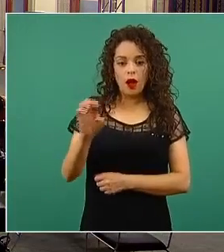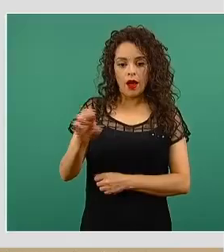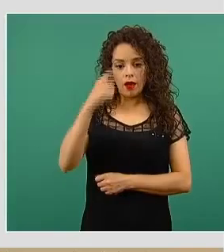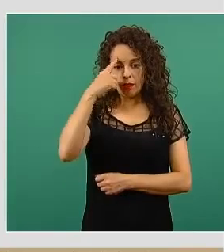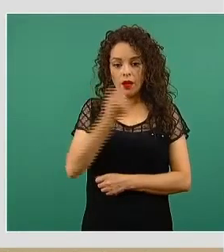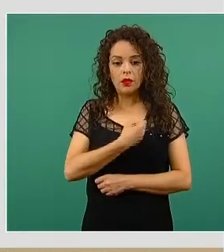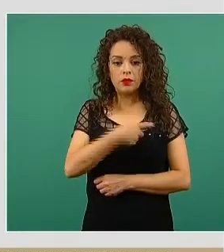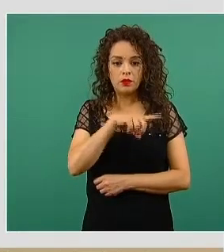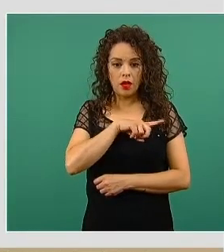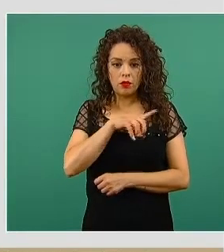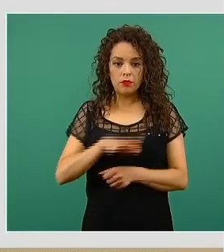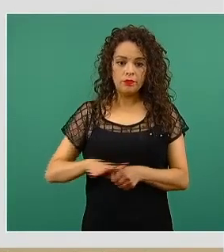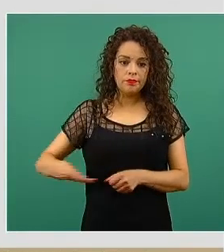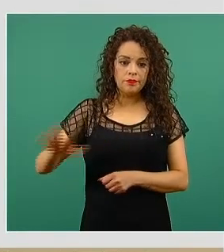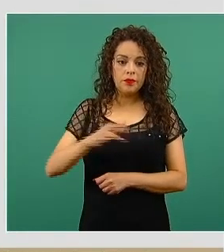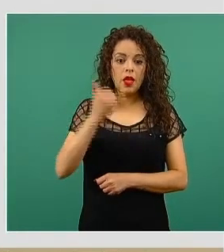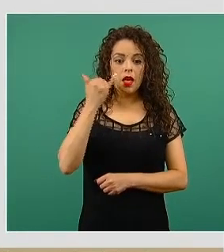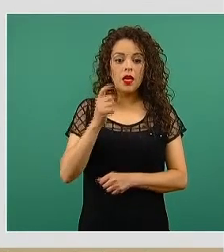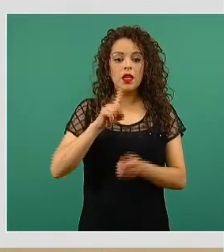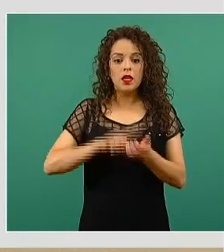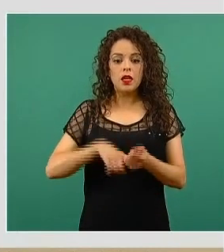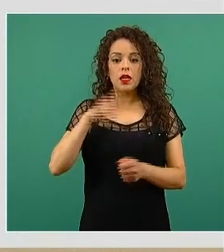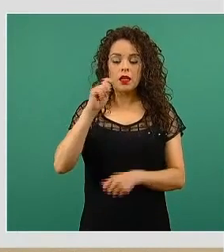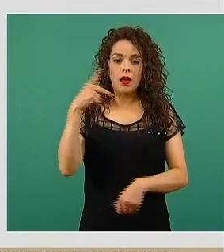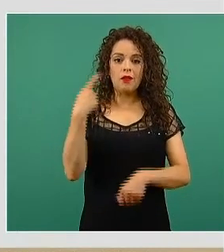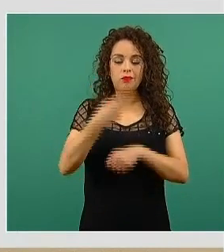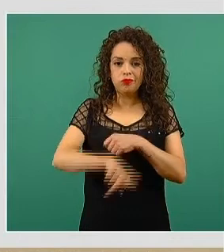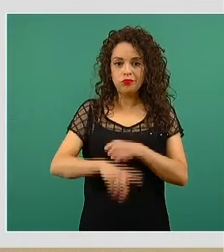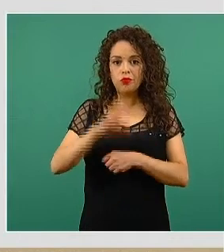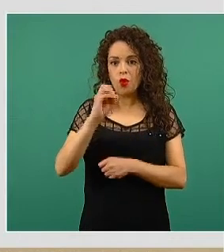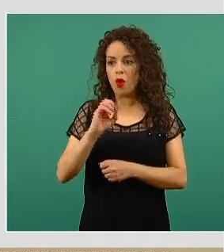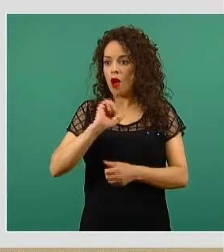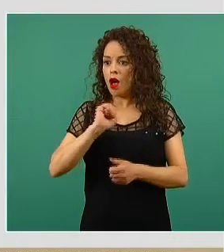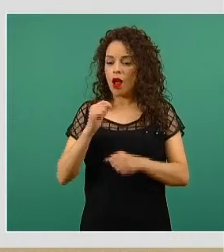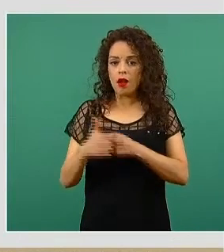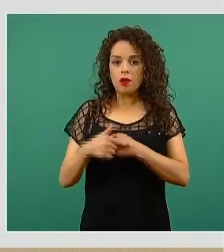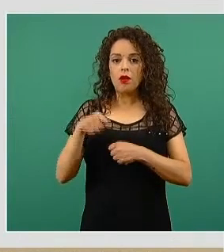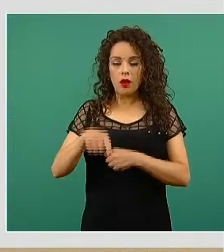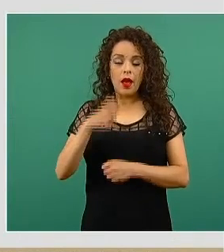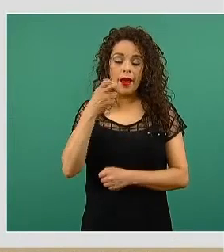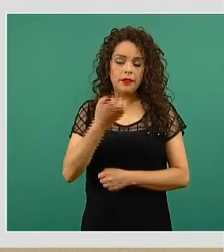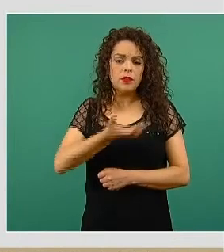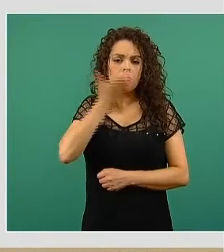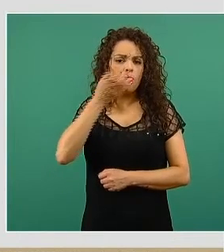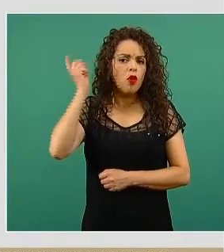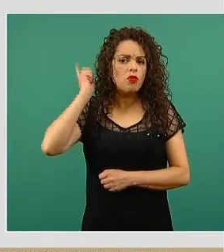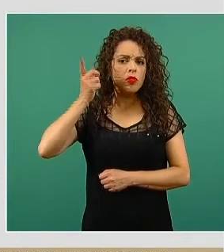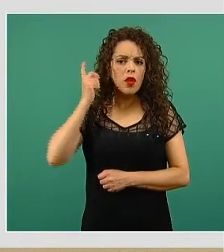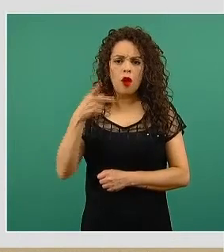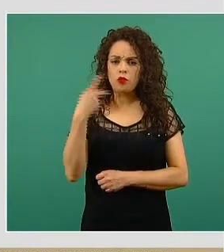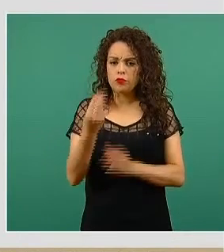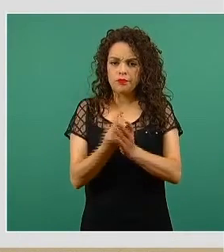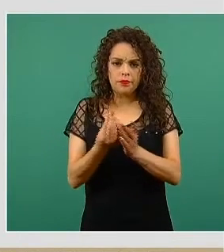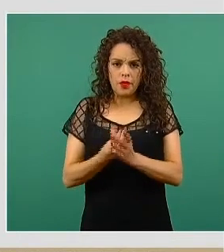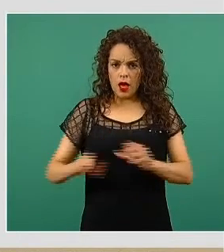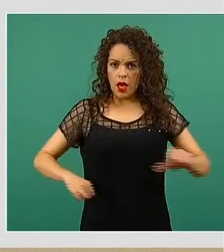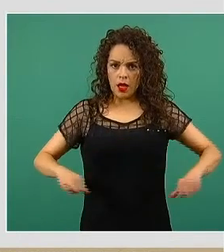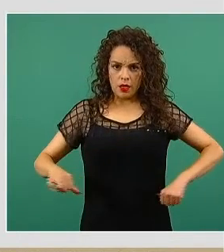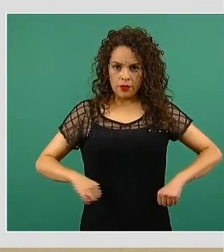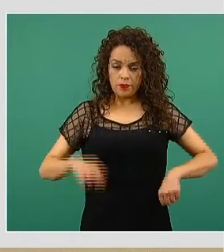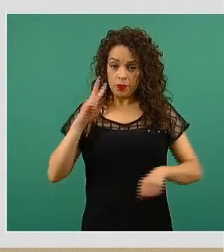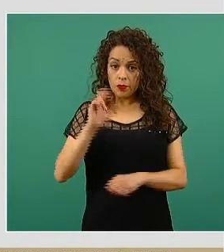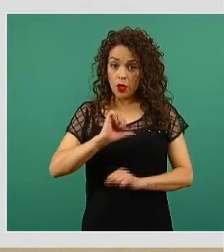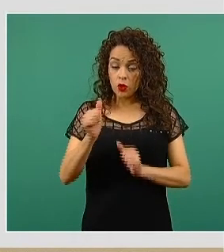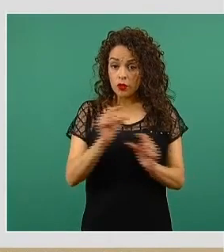Pública, y la sala de crisis y la sala de situación, que son actividades del día a día. Si vemos la siguiente diapositiva,